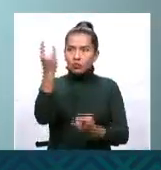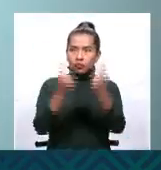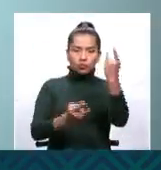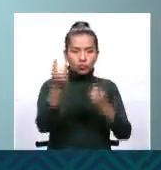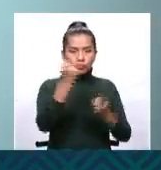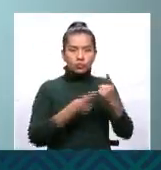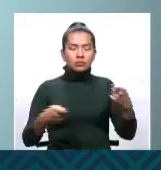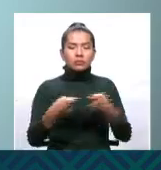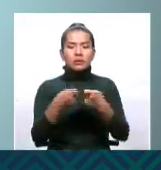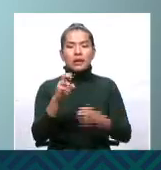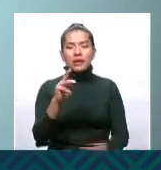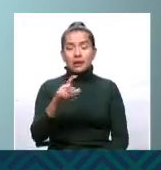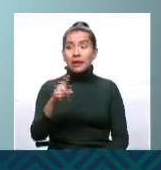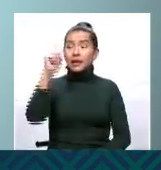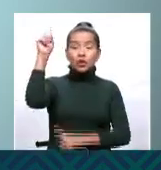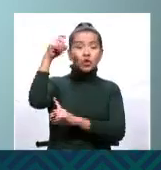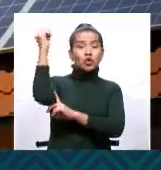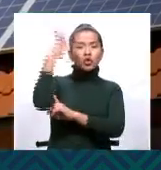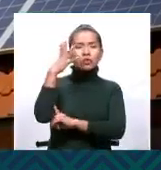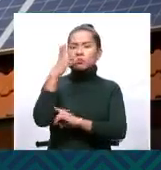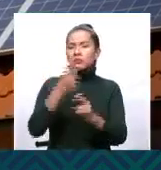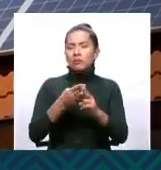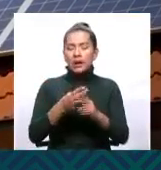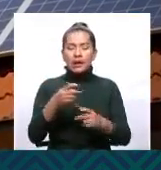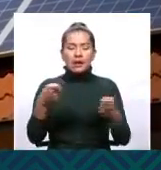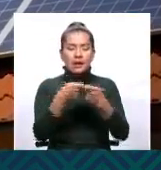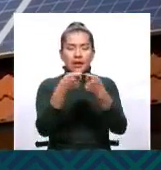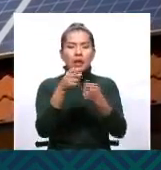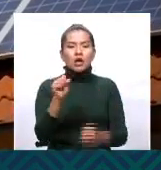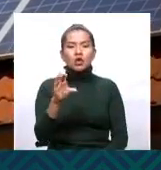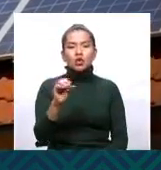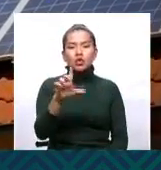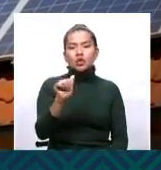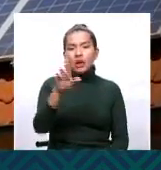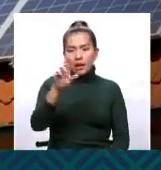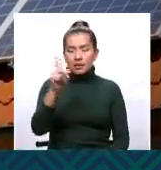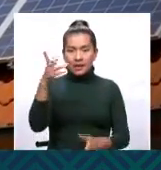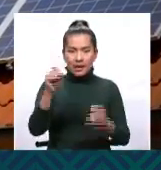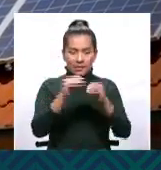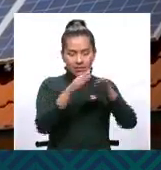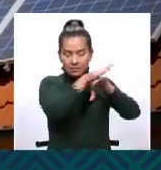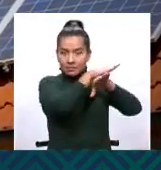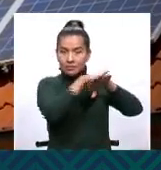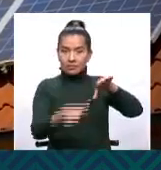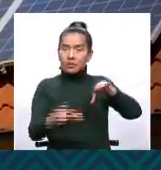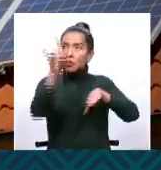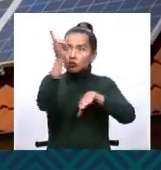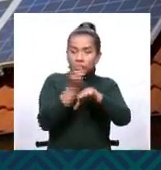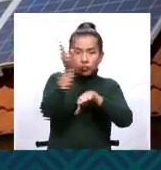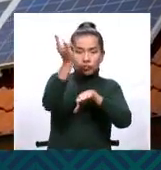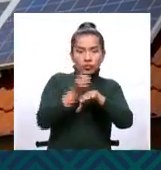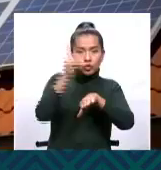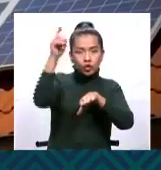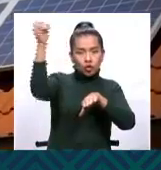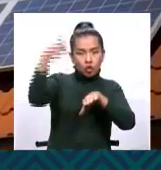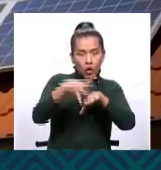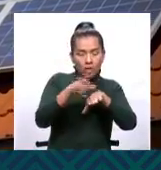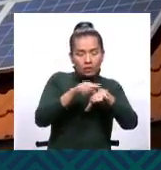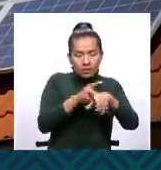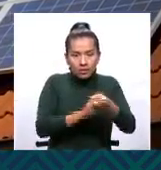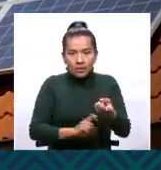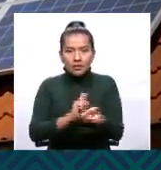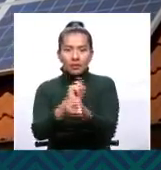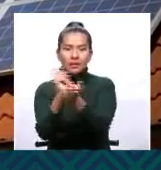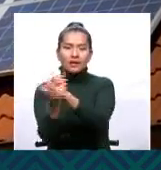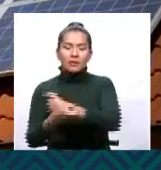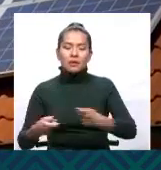La energía que viene del sol es llamada energía solar. Por ejemplo, gracias a estos paneles solares es posible captar la energía del sol y convertirla